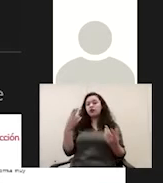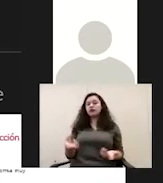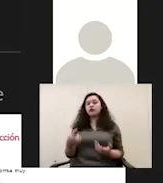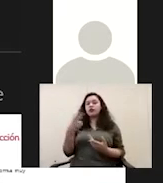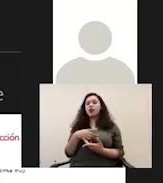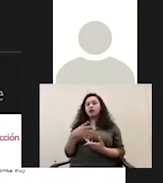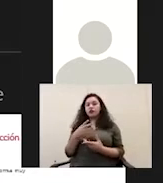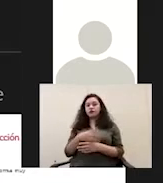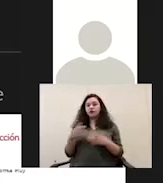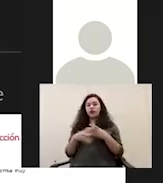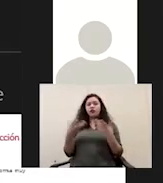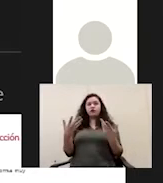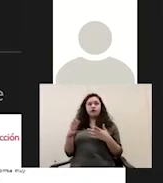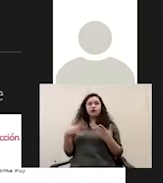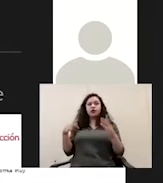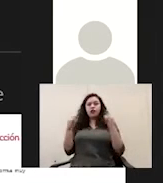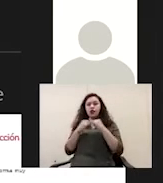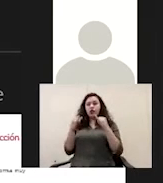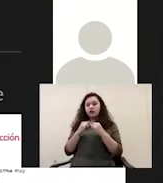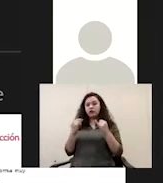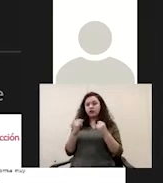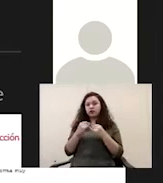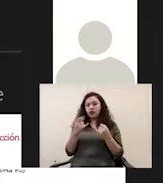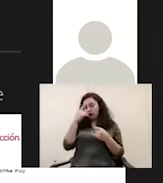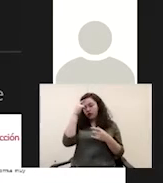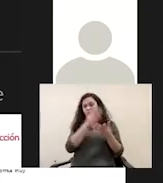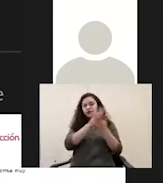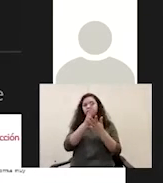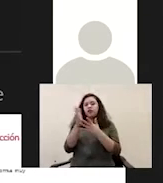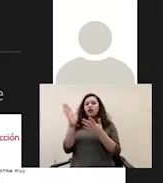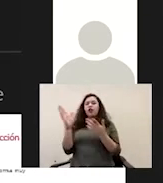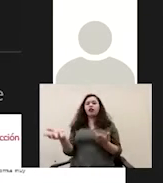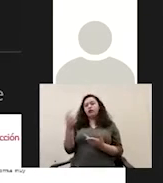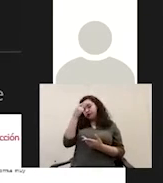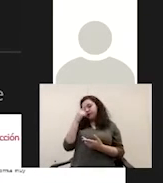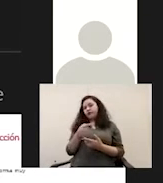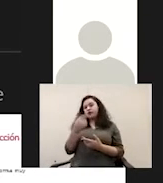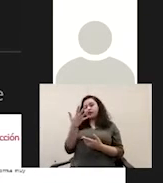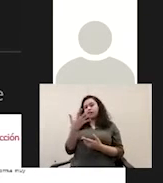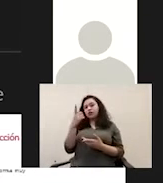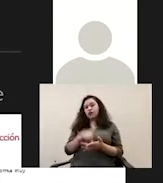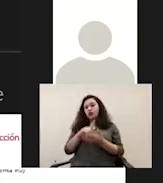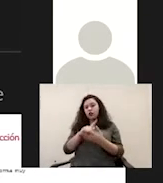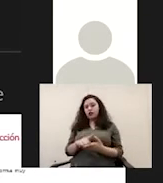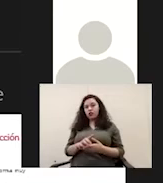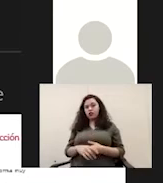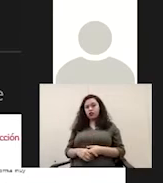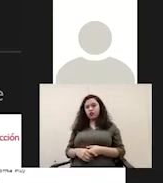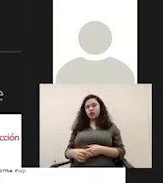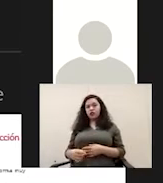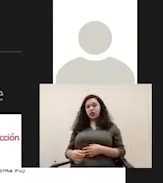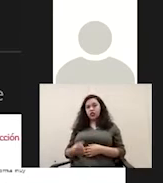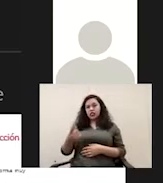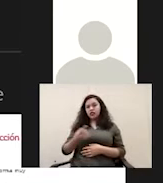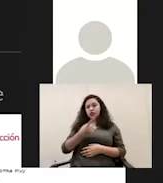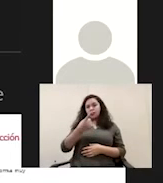diluciones aproximadamente a las que se tiene que hacer la dilución. Por ejemplo, para un garrafón de 5 litros, un garrafoncito chiquito de 5